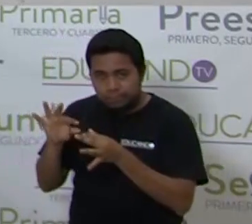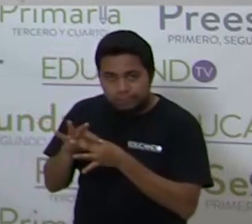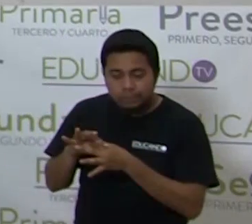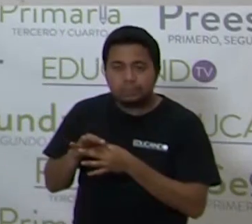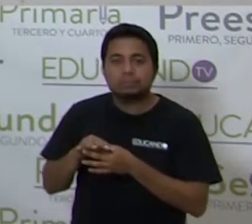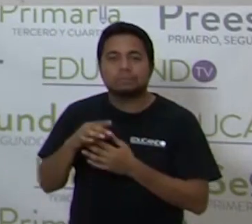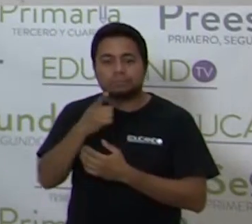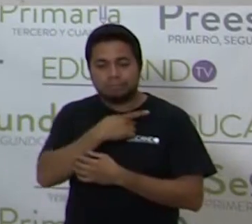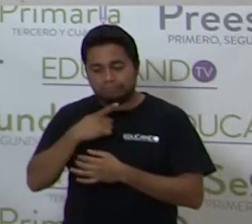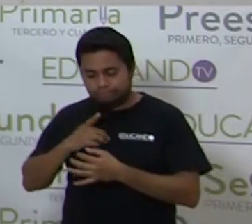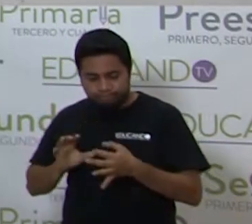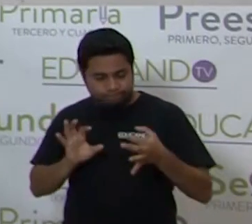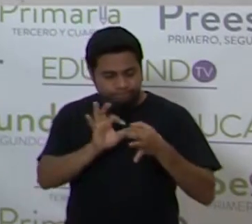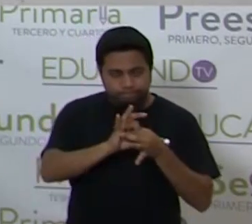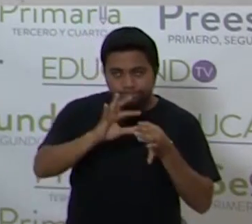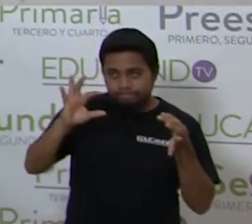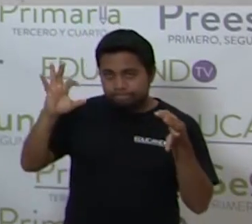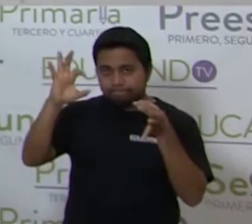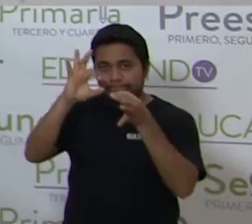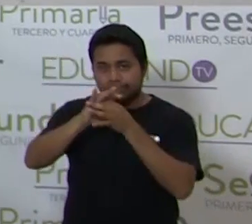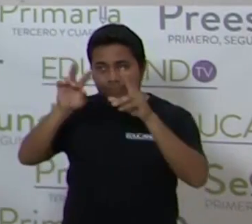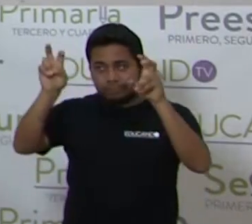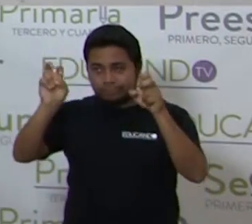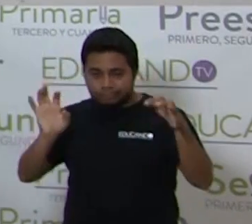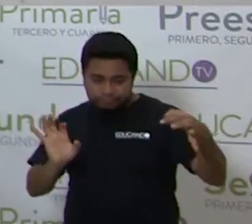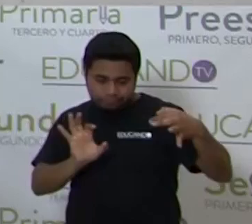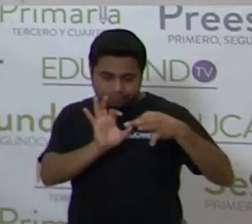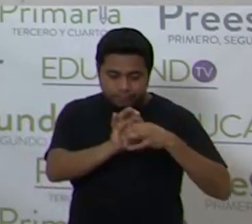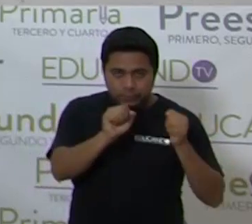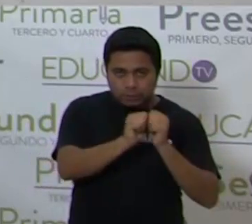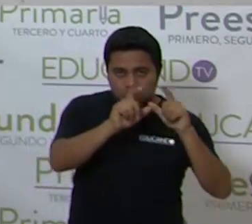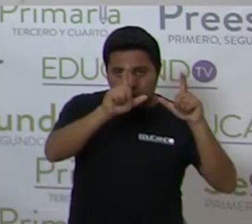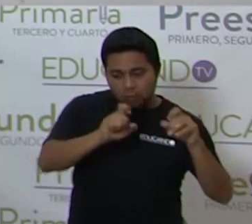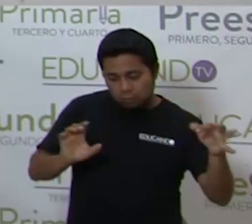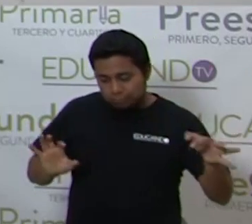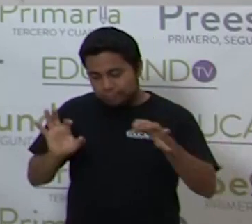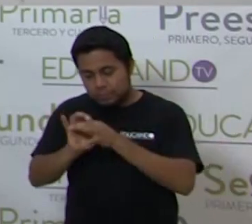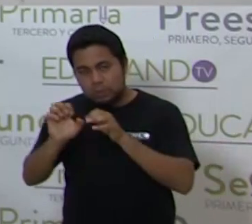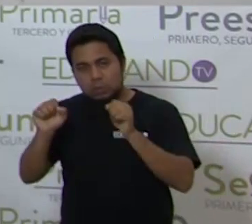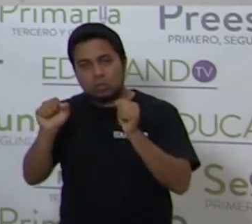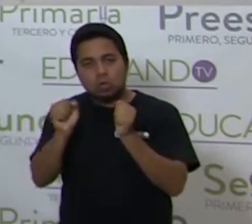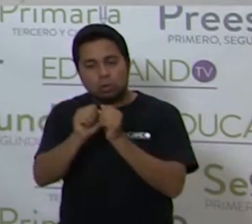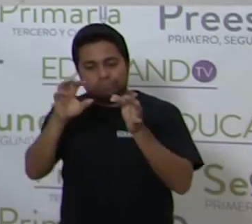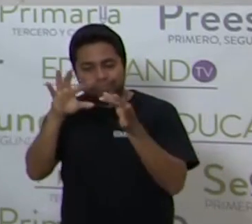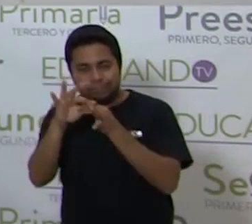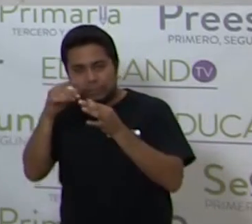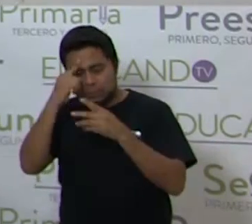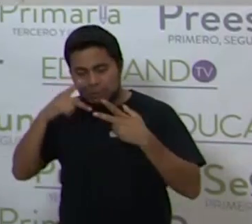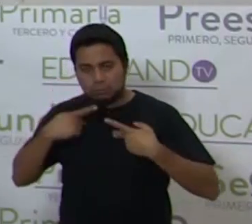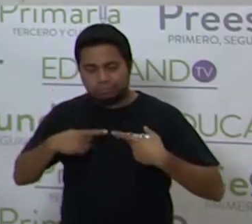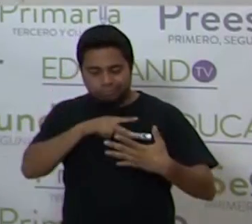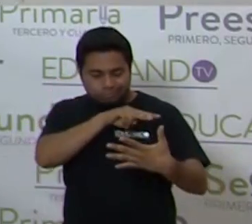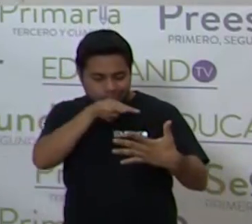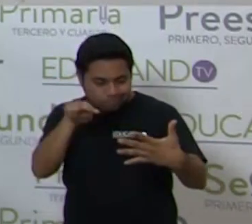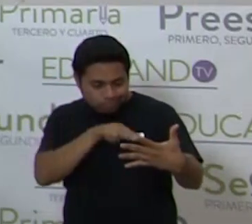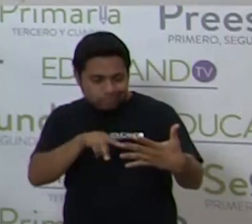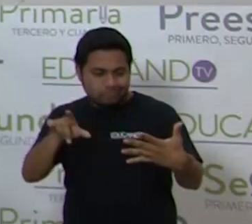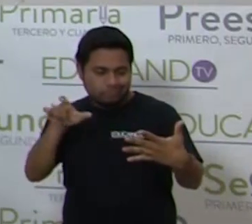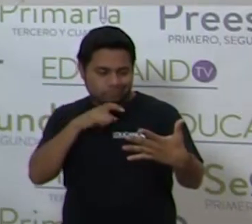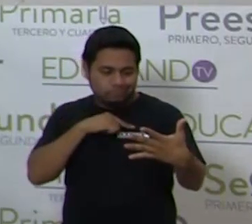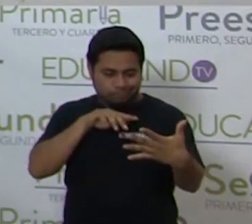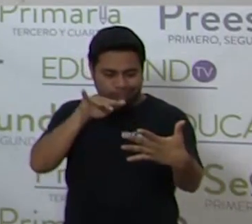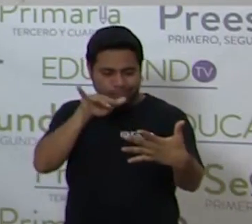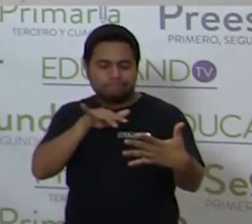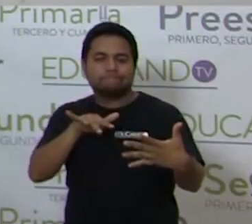estar ligadas, ¿bien? Tienen que estar unidas para que el receptor pueda entender desde el momento que